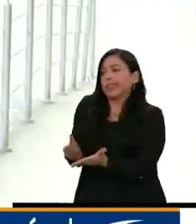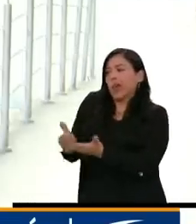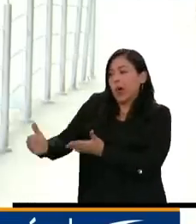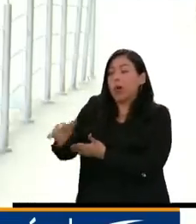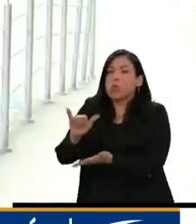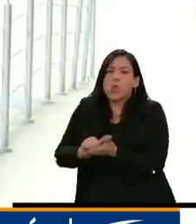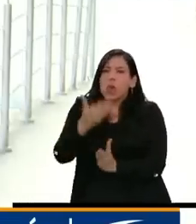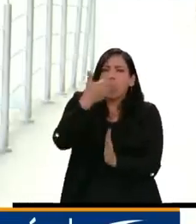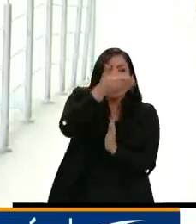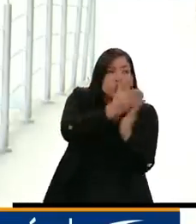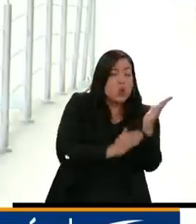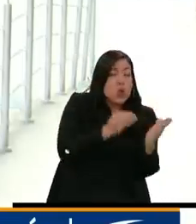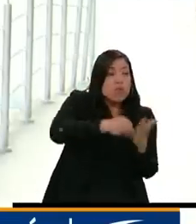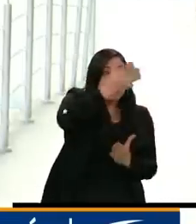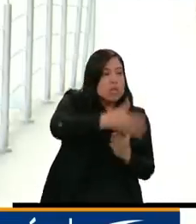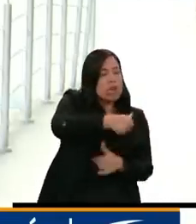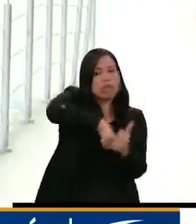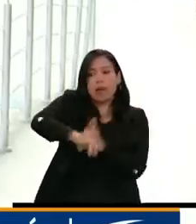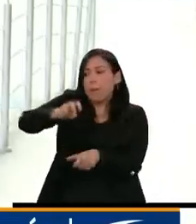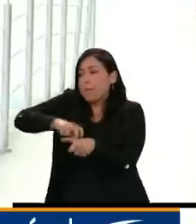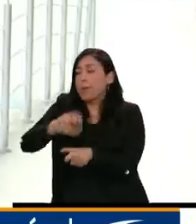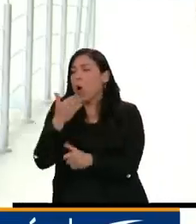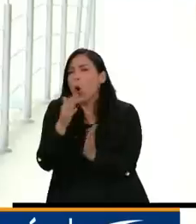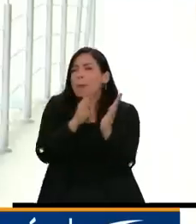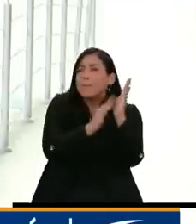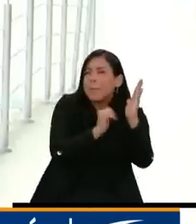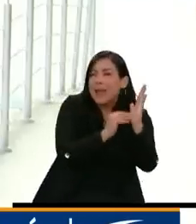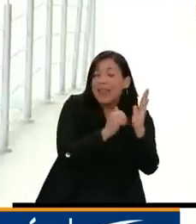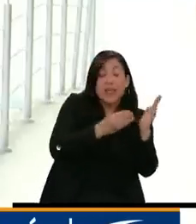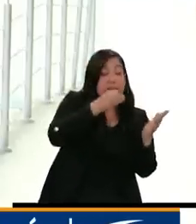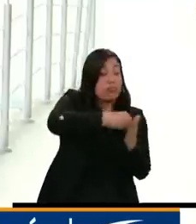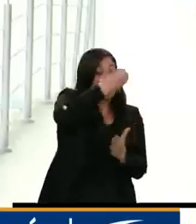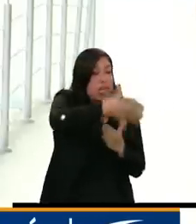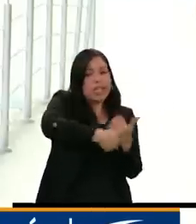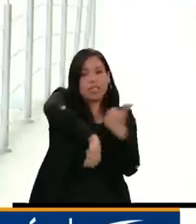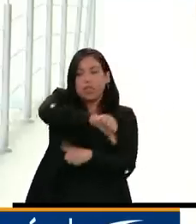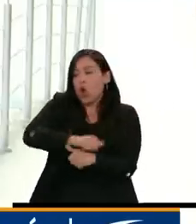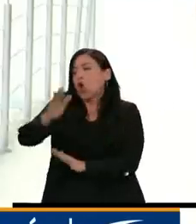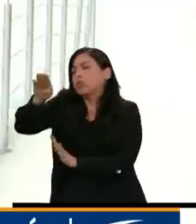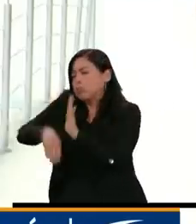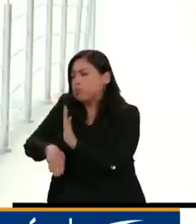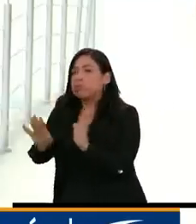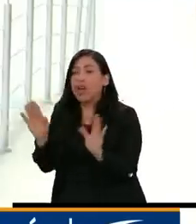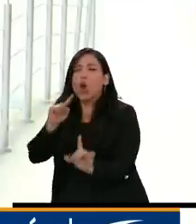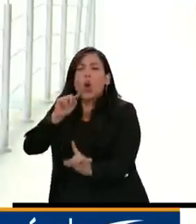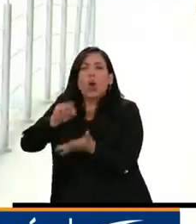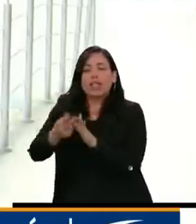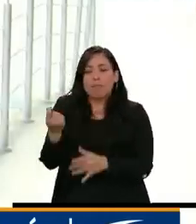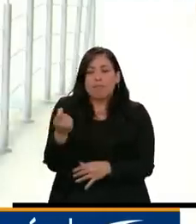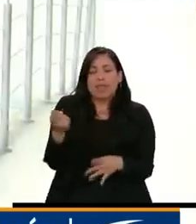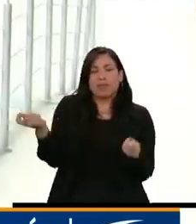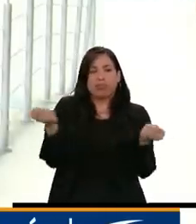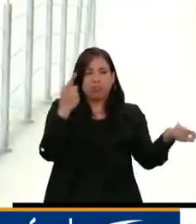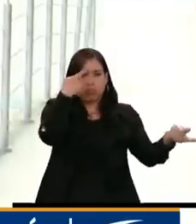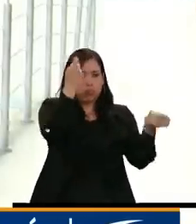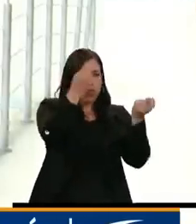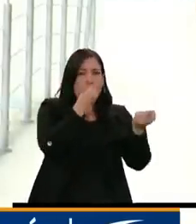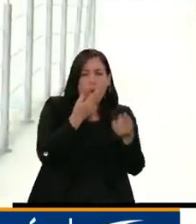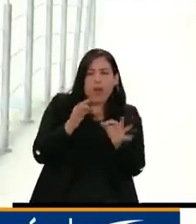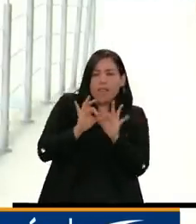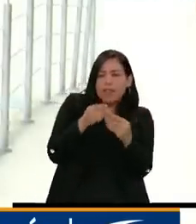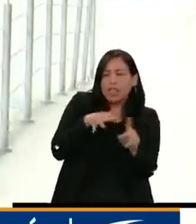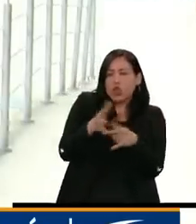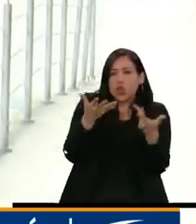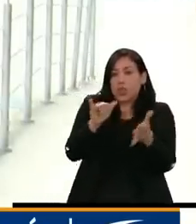elevado, lo cambian por papa. Si el plátano está en un costo elevado, lo cambian por otro producto sin afectar el bolsillo de ellos y de las